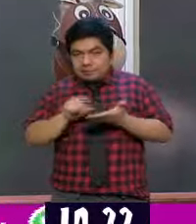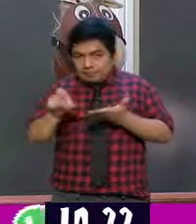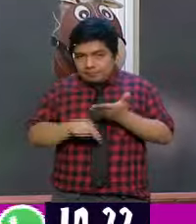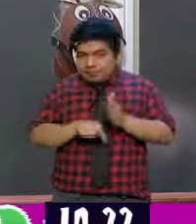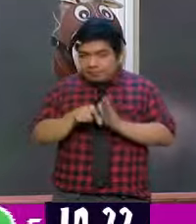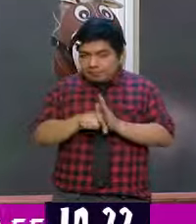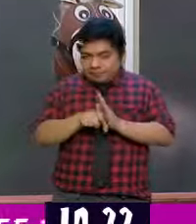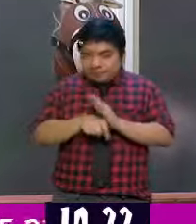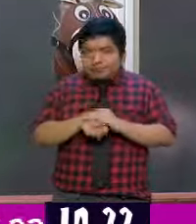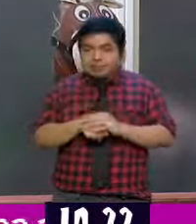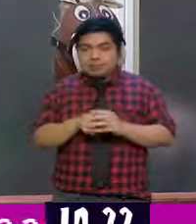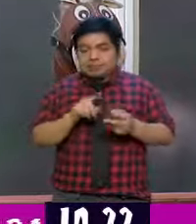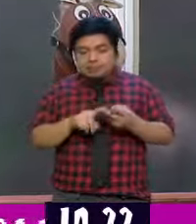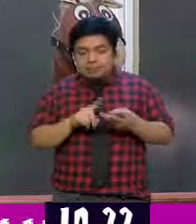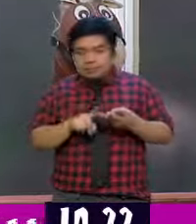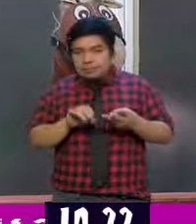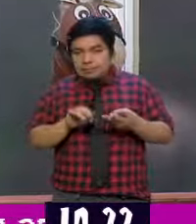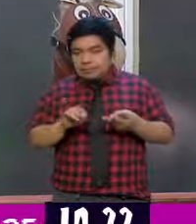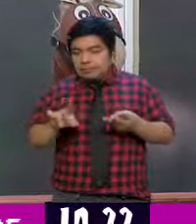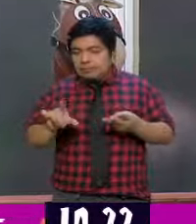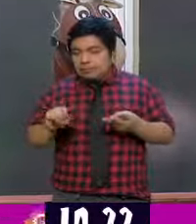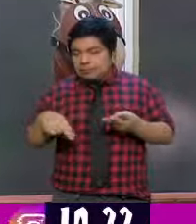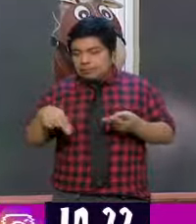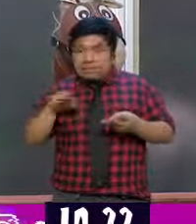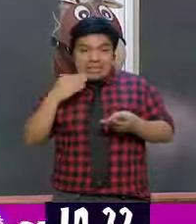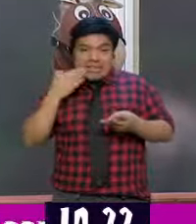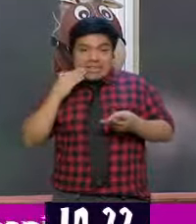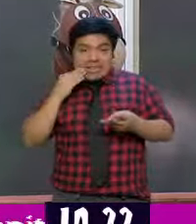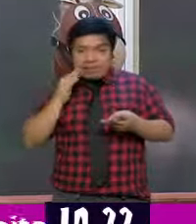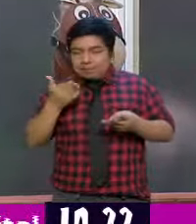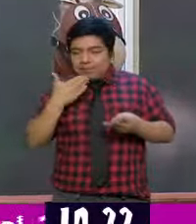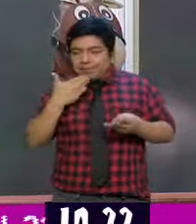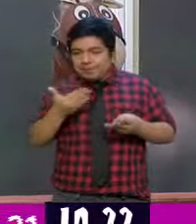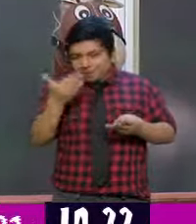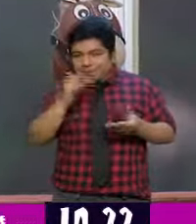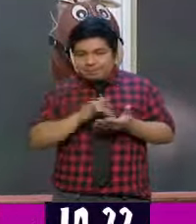Instagram, y Conchi León en Facebook. Ay. Ya estás hermosa. Muchas gracias, Conchi. Beso.